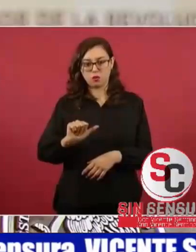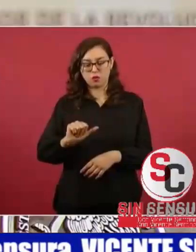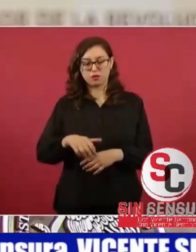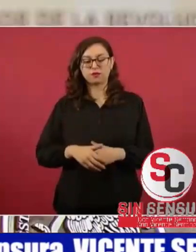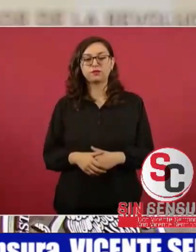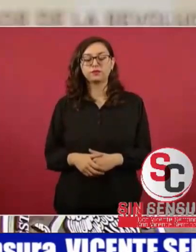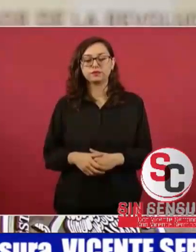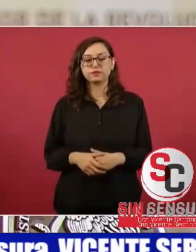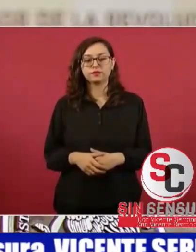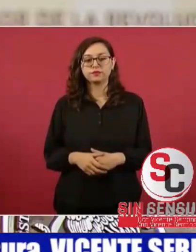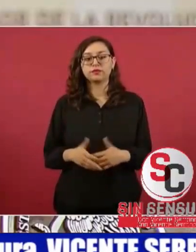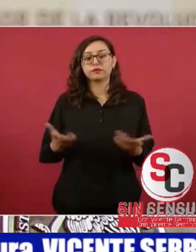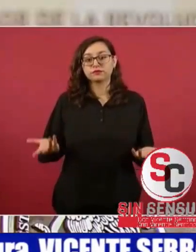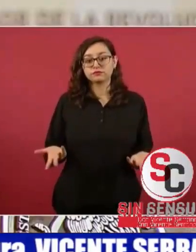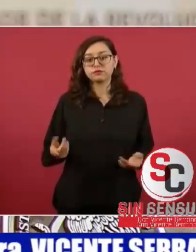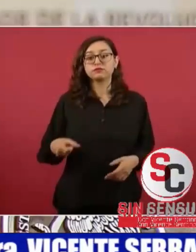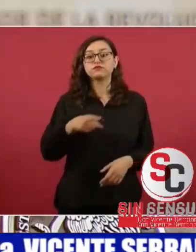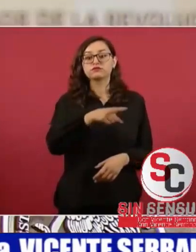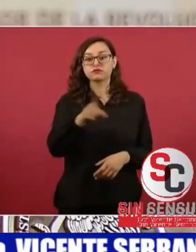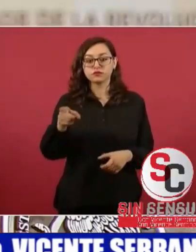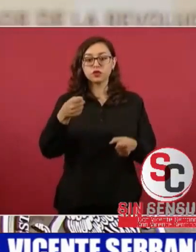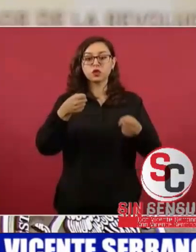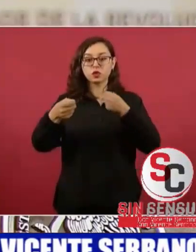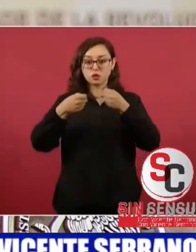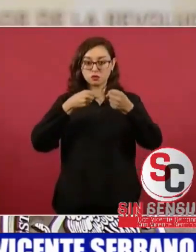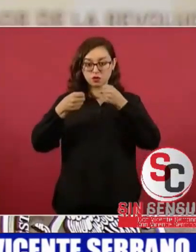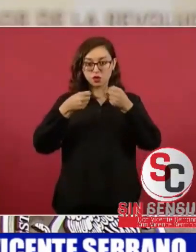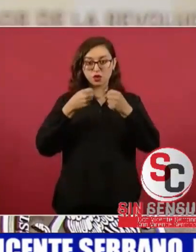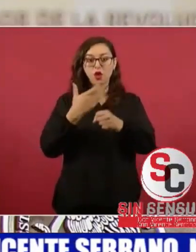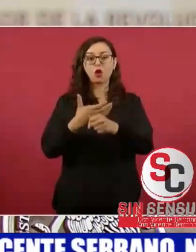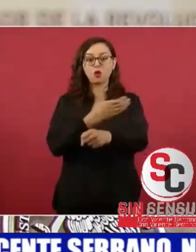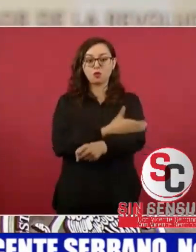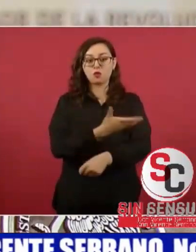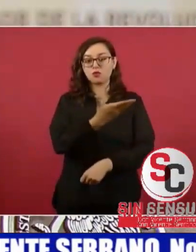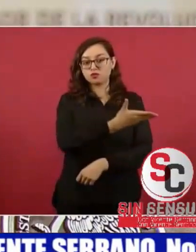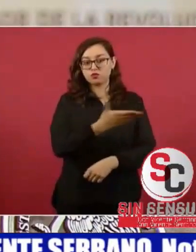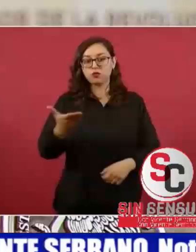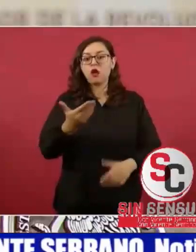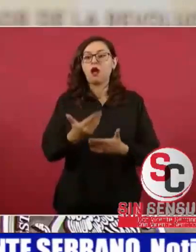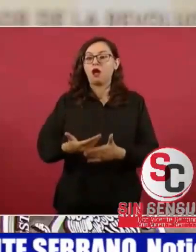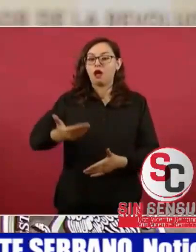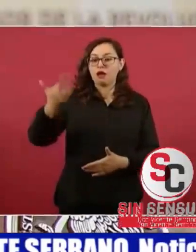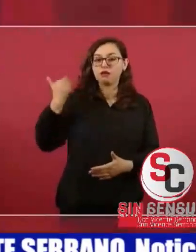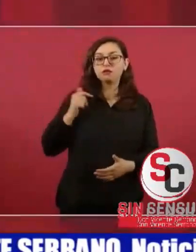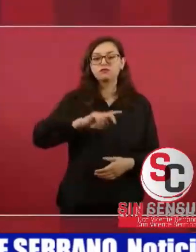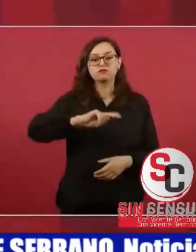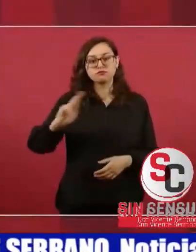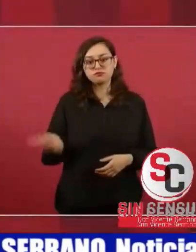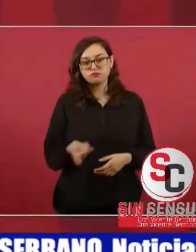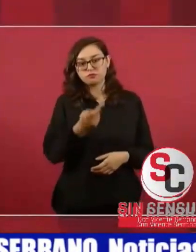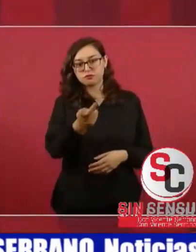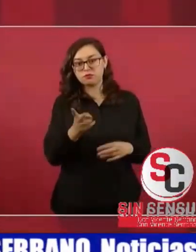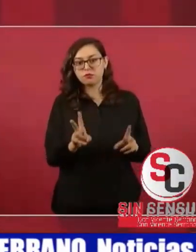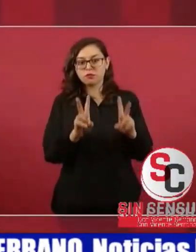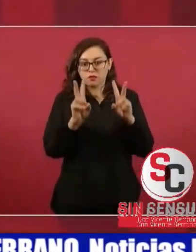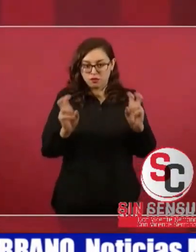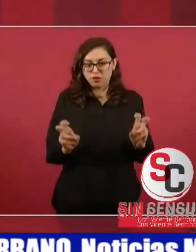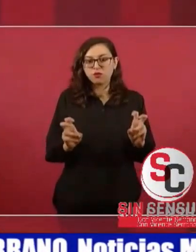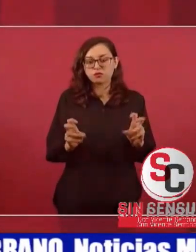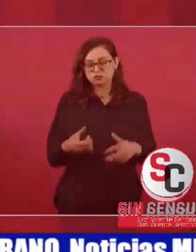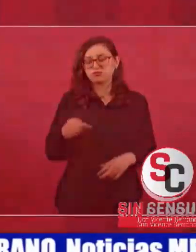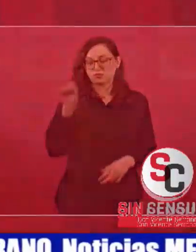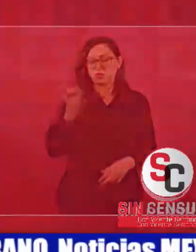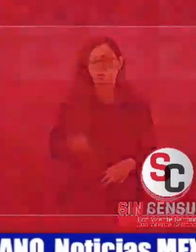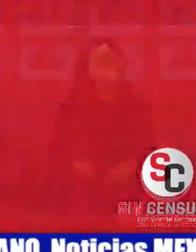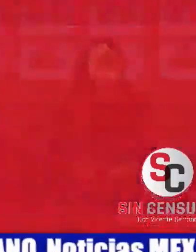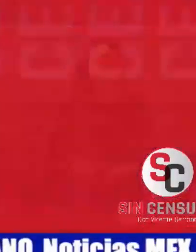furibunda por parte del New York Times, que hay que también tener en cuenta que New York Times y que los reporteros del New York Times que están en